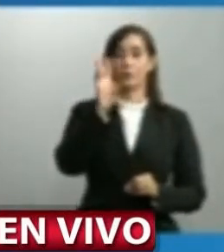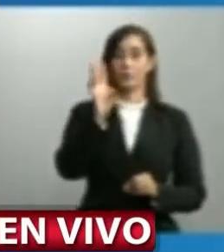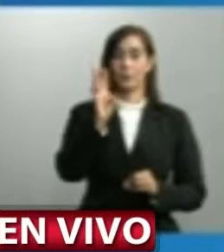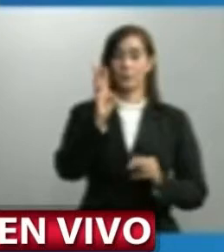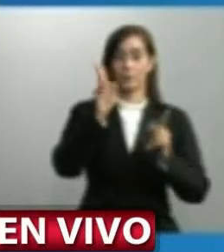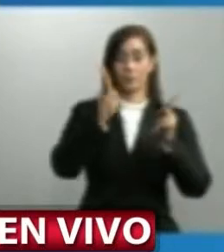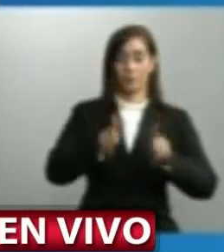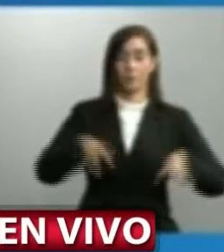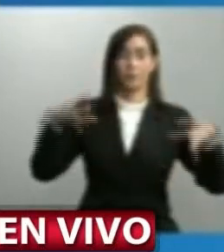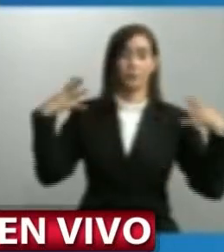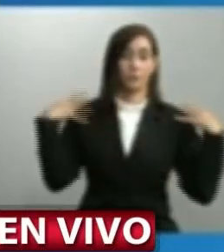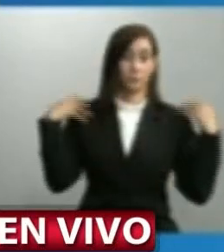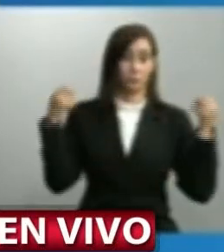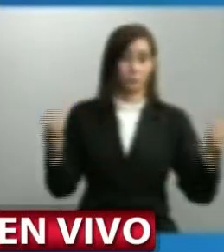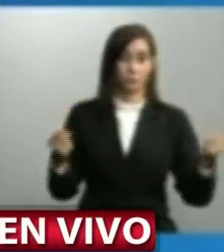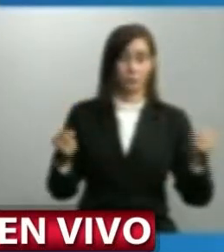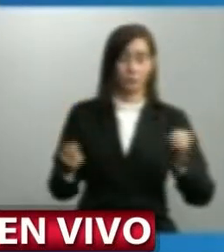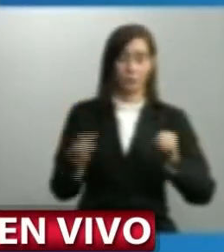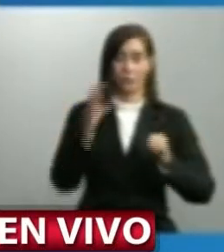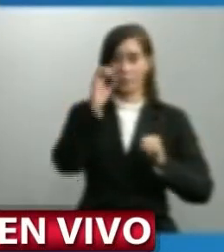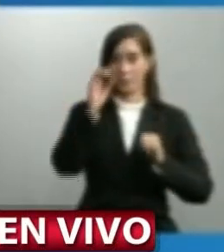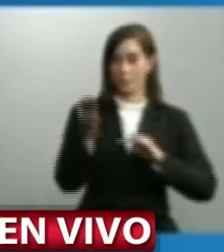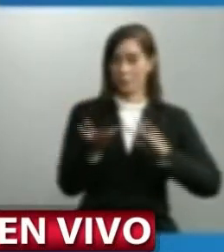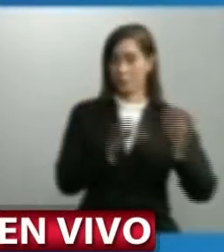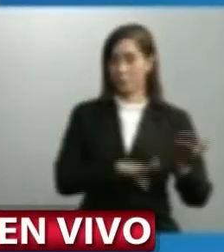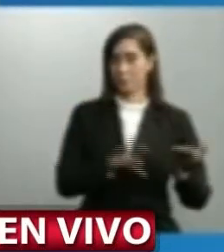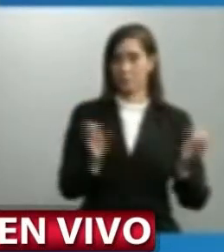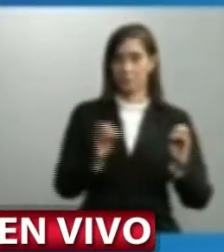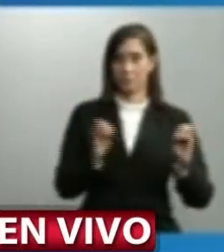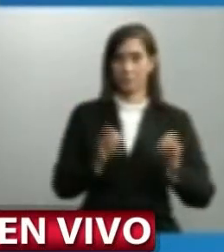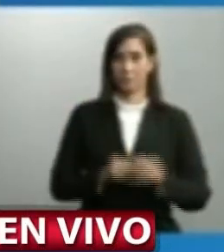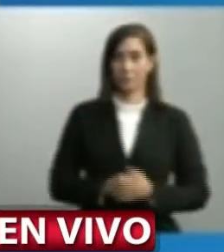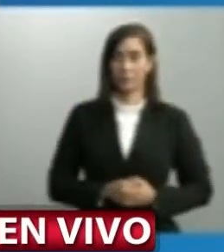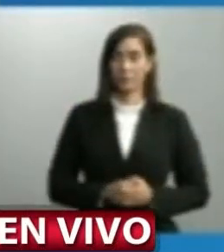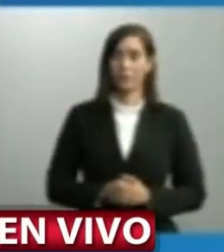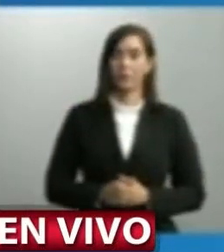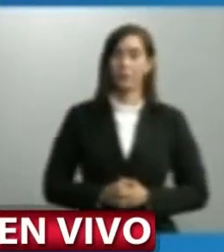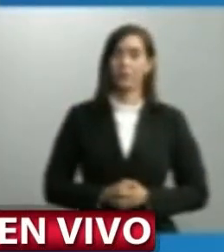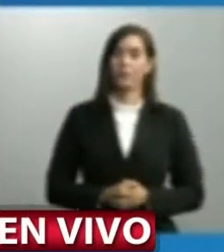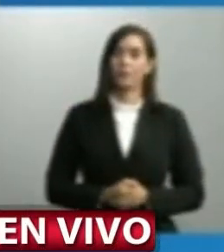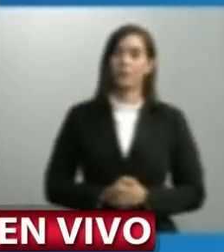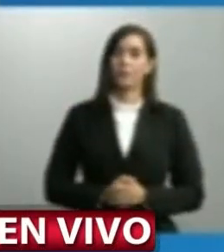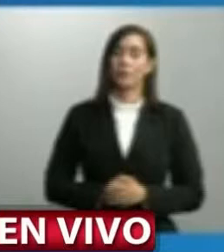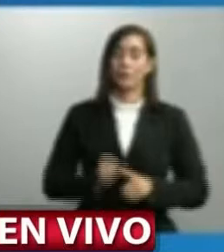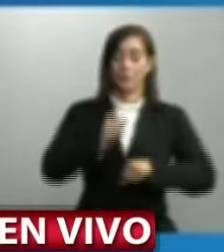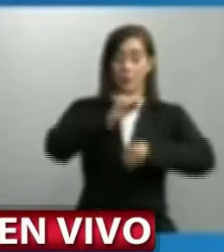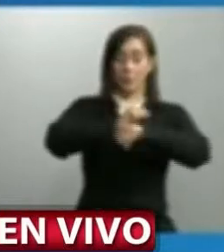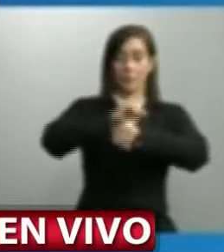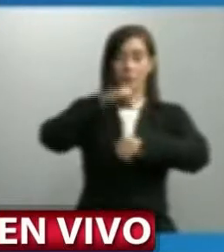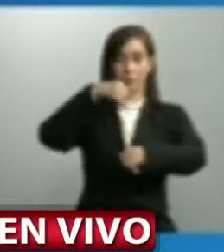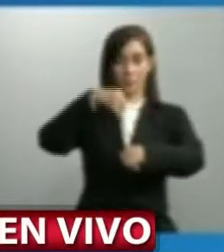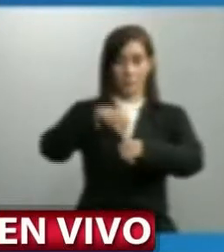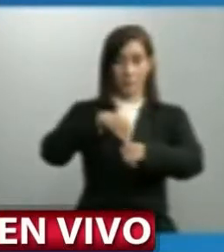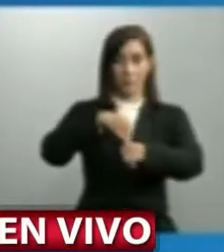346 recuperados, 0 fallecimientos. San Juan de la